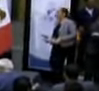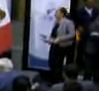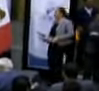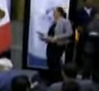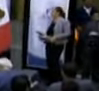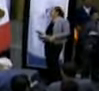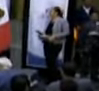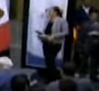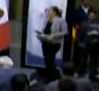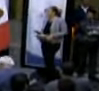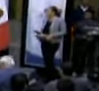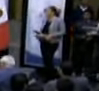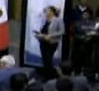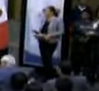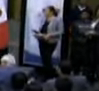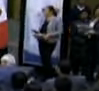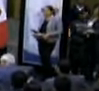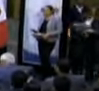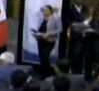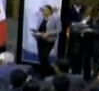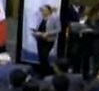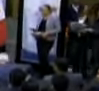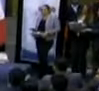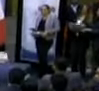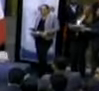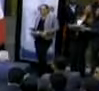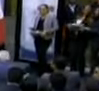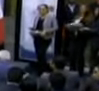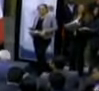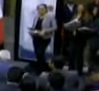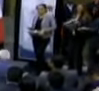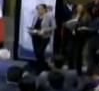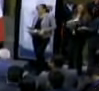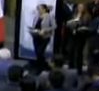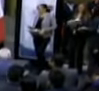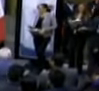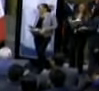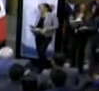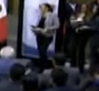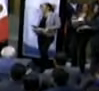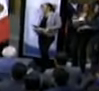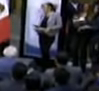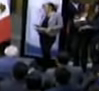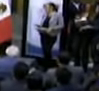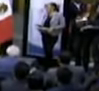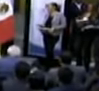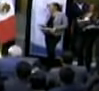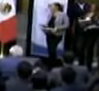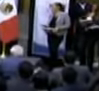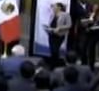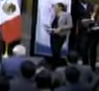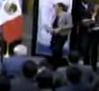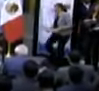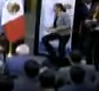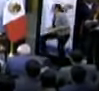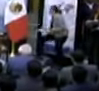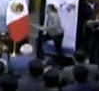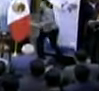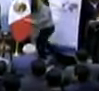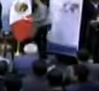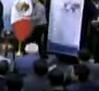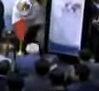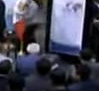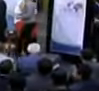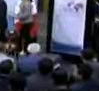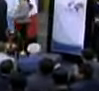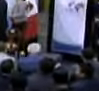colegas senadores Víctor Hermosillo y Romero Hicks por sus reflexiones, y voy a pedir por favor al personal